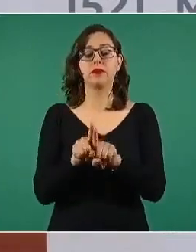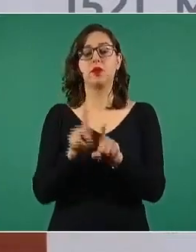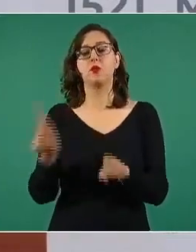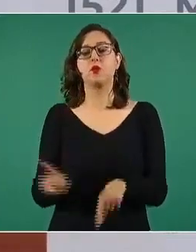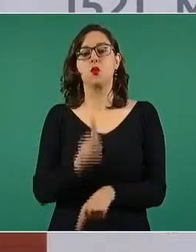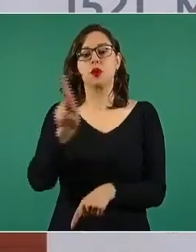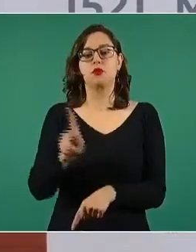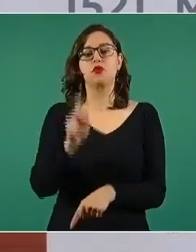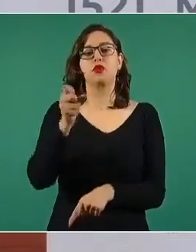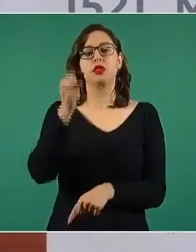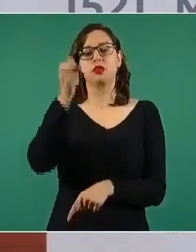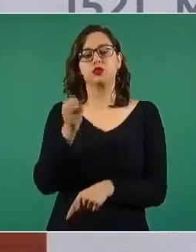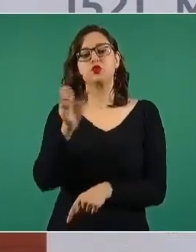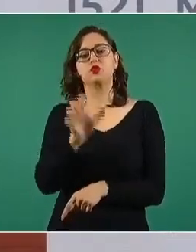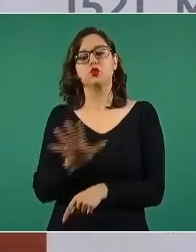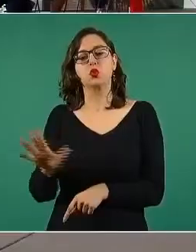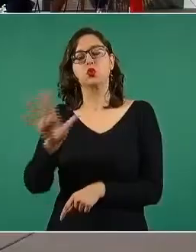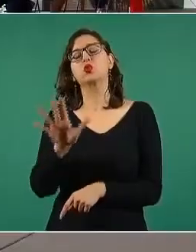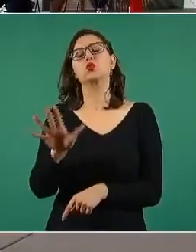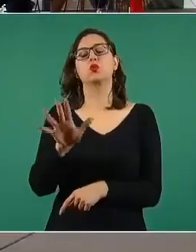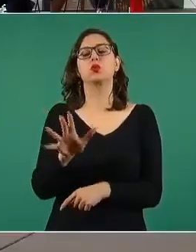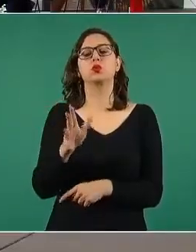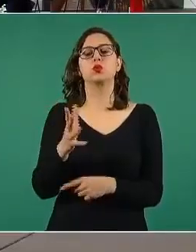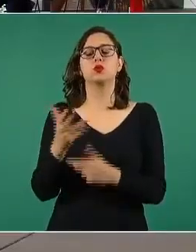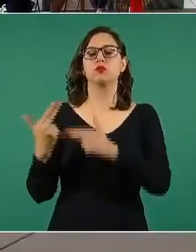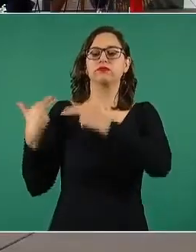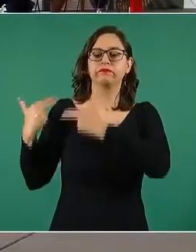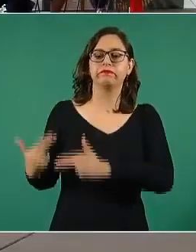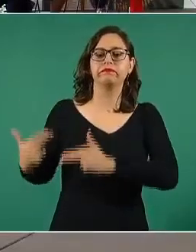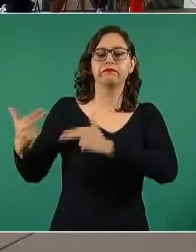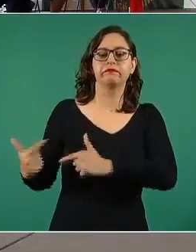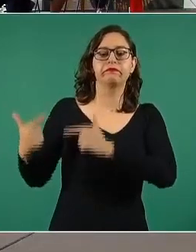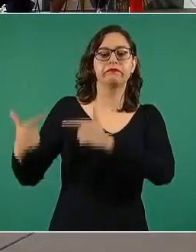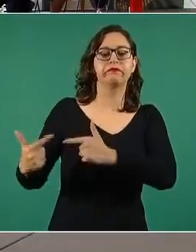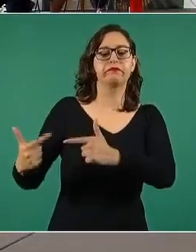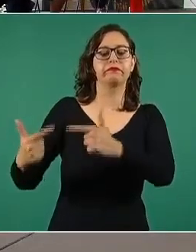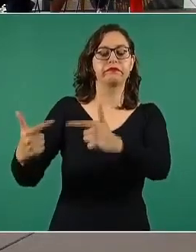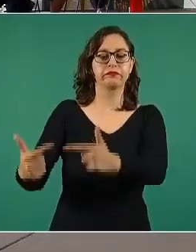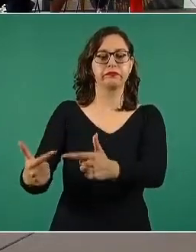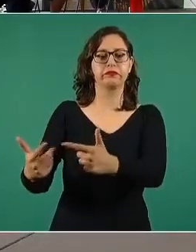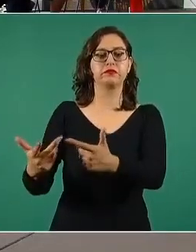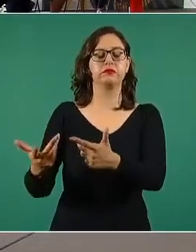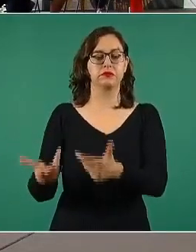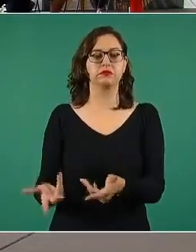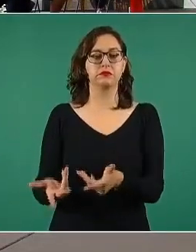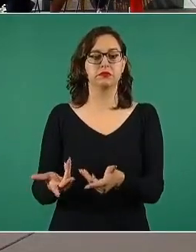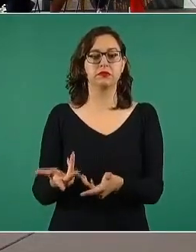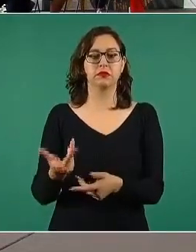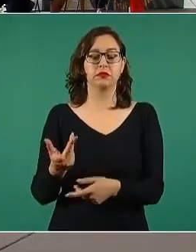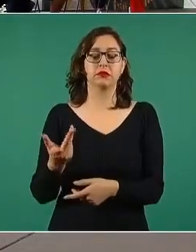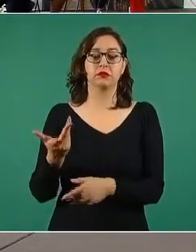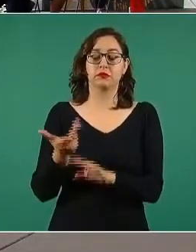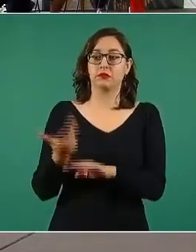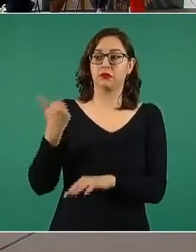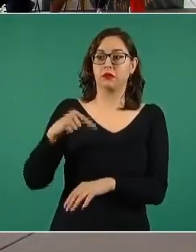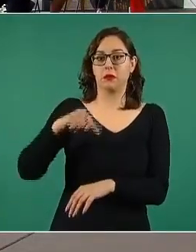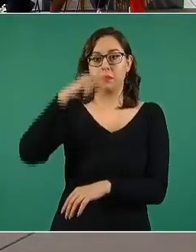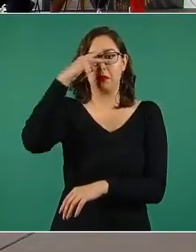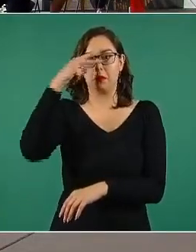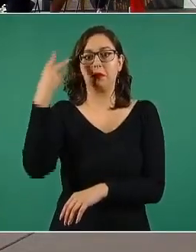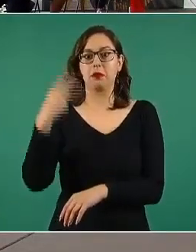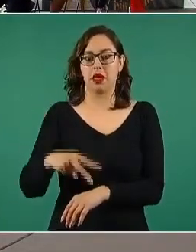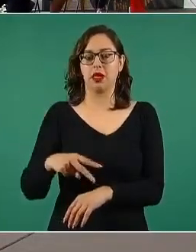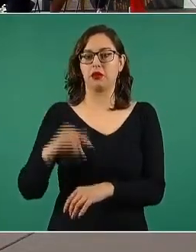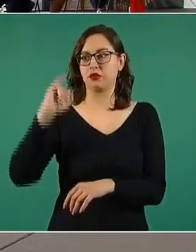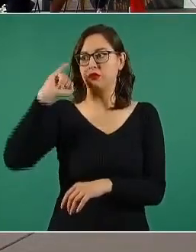del suroeste, descendiente de los conquistadores de México y